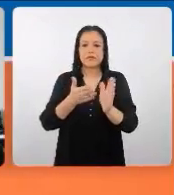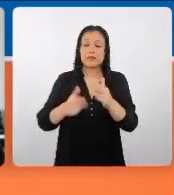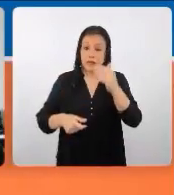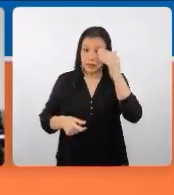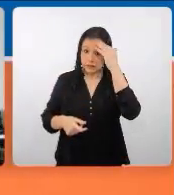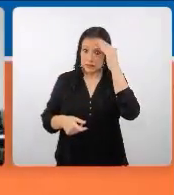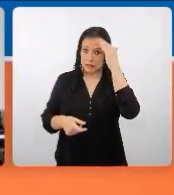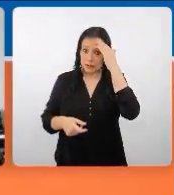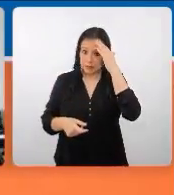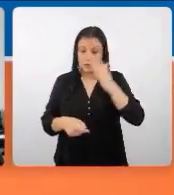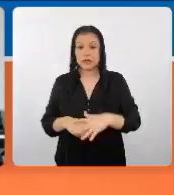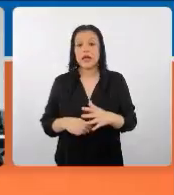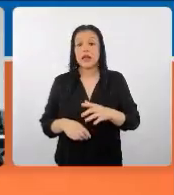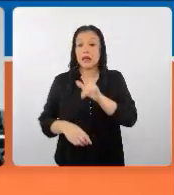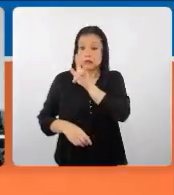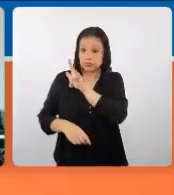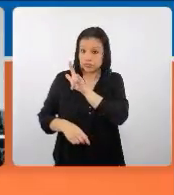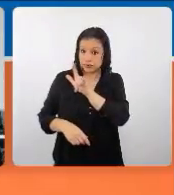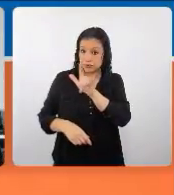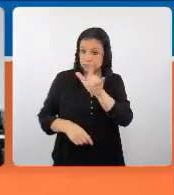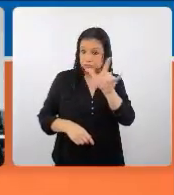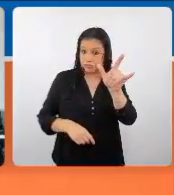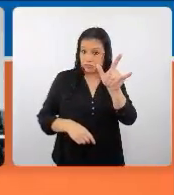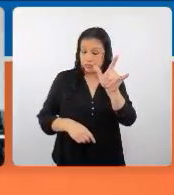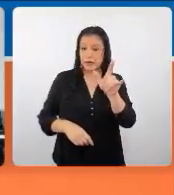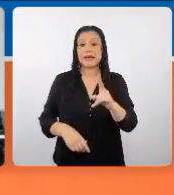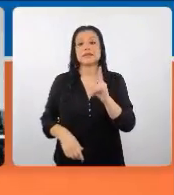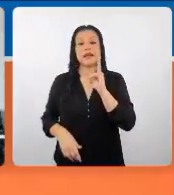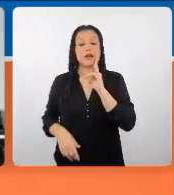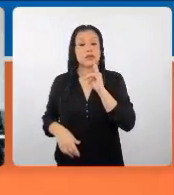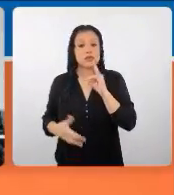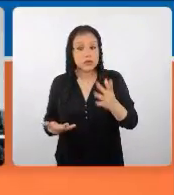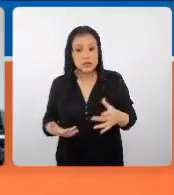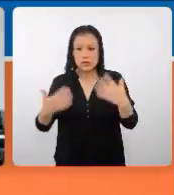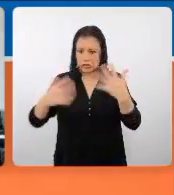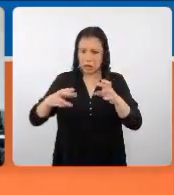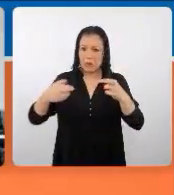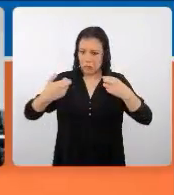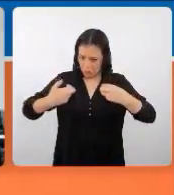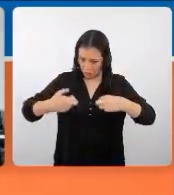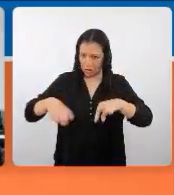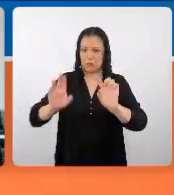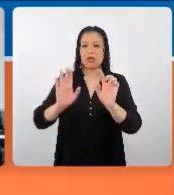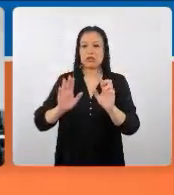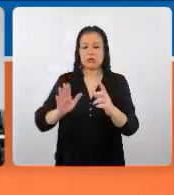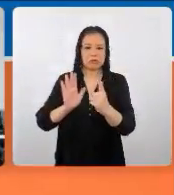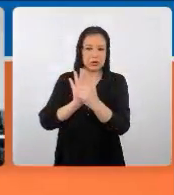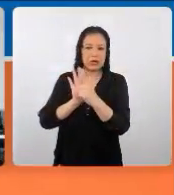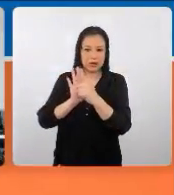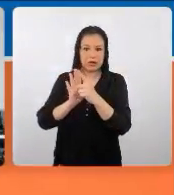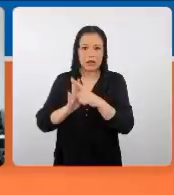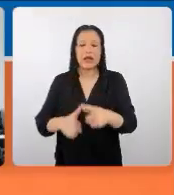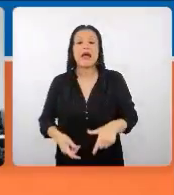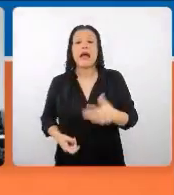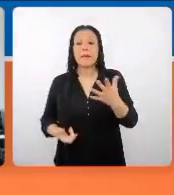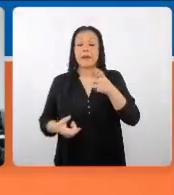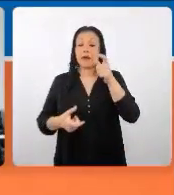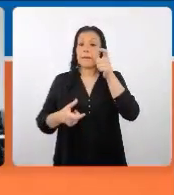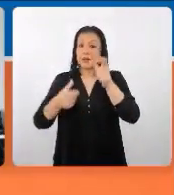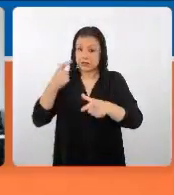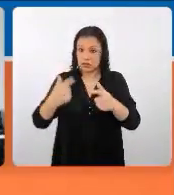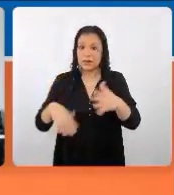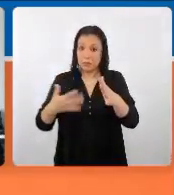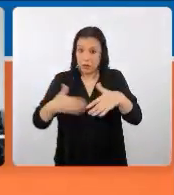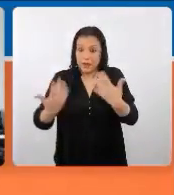sabemos que los viajes internacionales a Estados Unidos ya están permitidos, como decimos, a los viajeros vacunados. Esto no